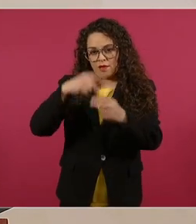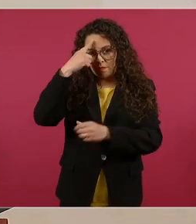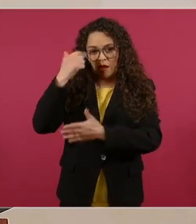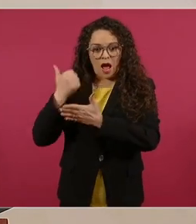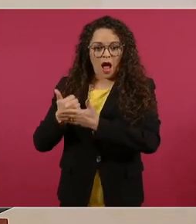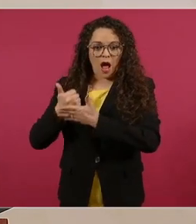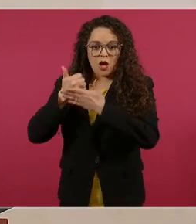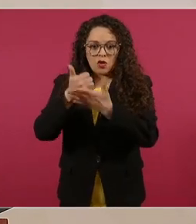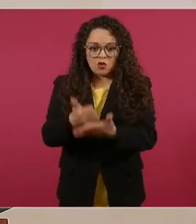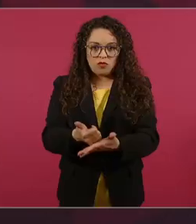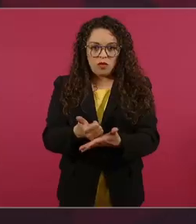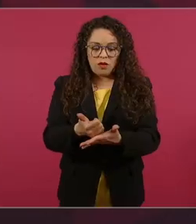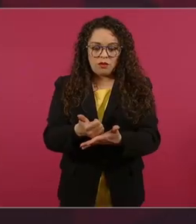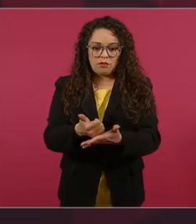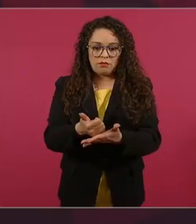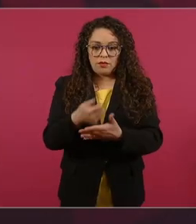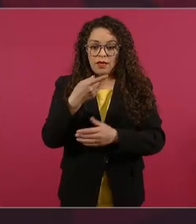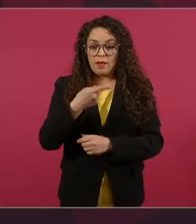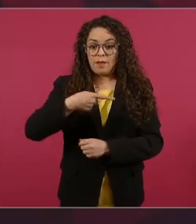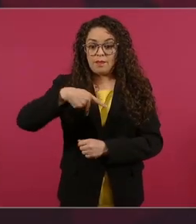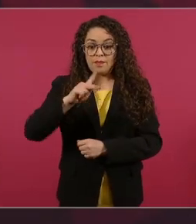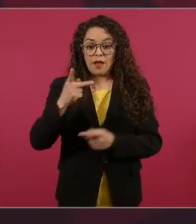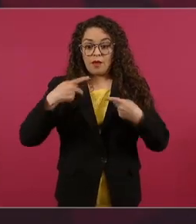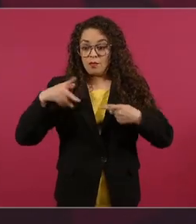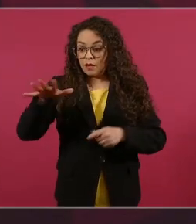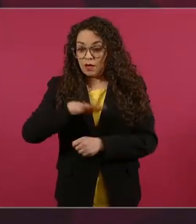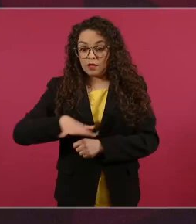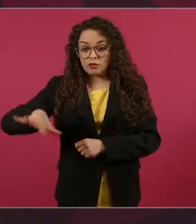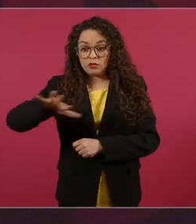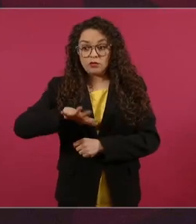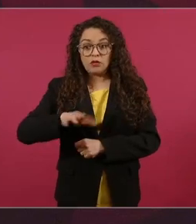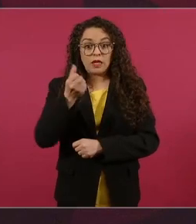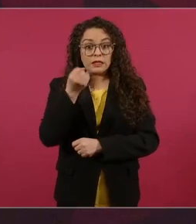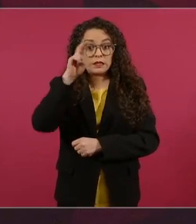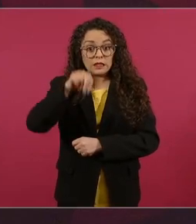pero no se puede quedar la población sin agua.